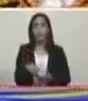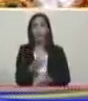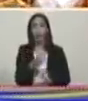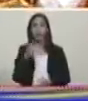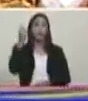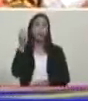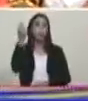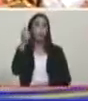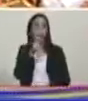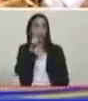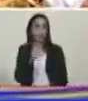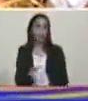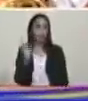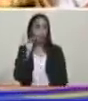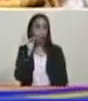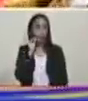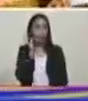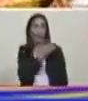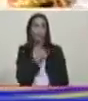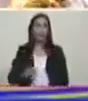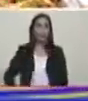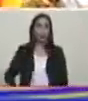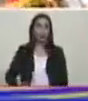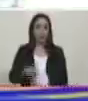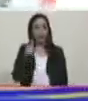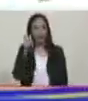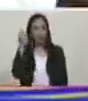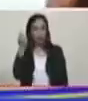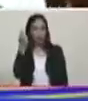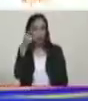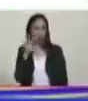Legislativo, presidenta Erika Zambrano,